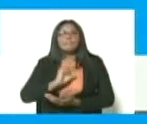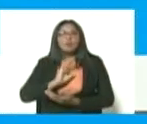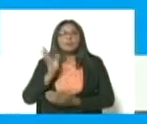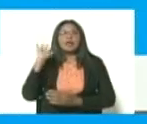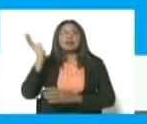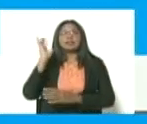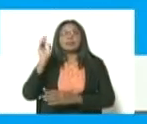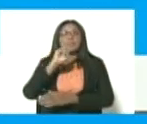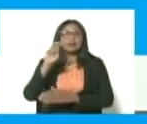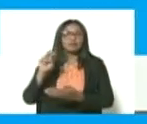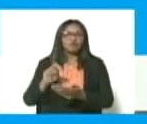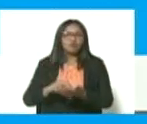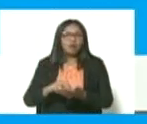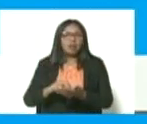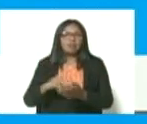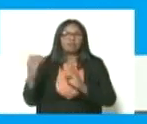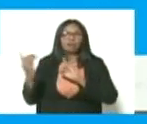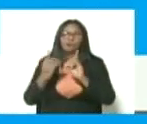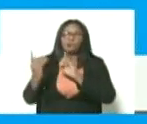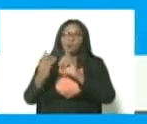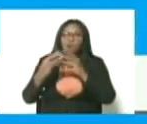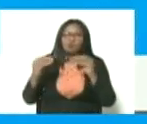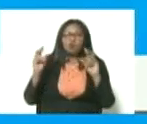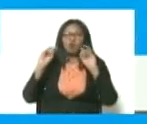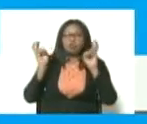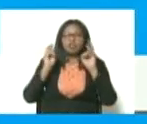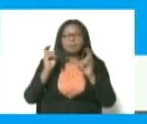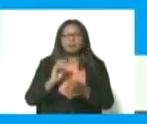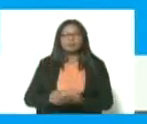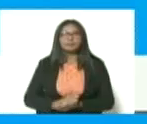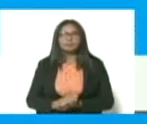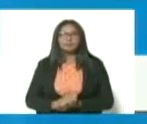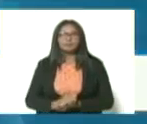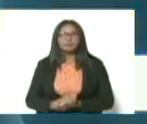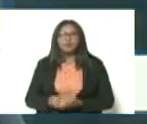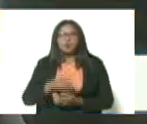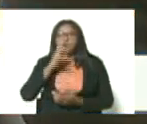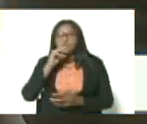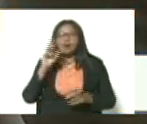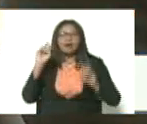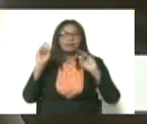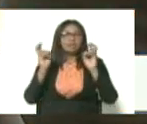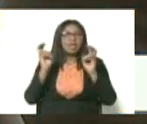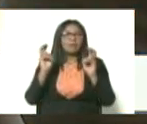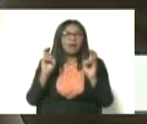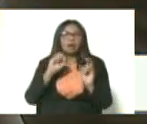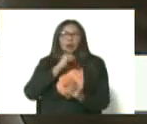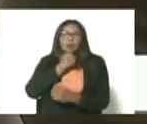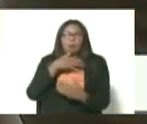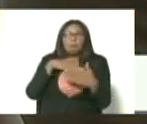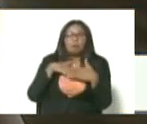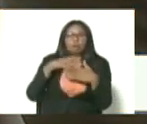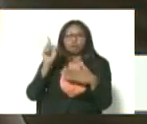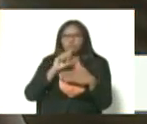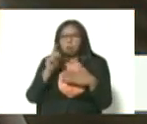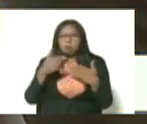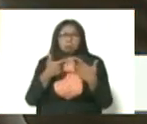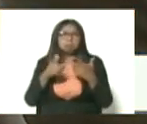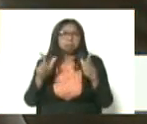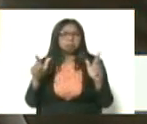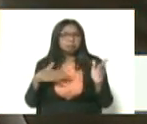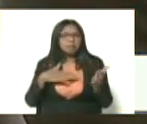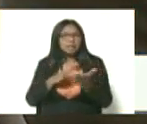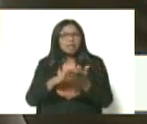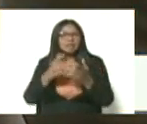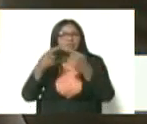Asamblea Nacional debatir todos los temas. No hay temas tabú en Venezuela. En todo caso hay distintas corrientes de